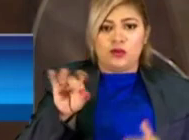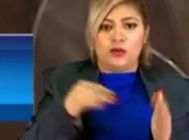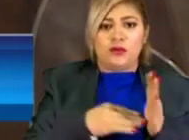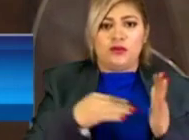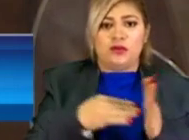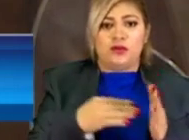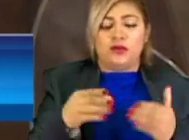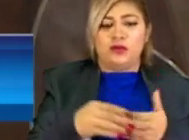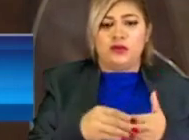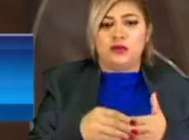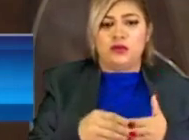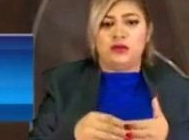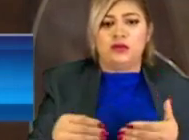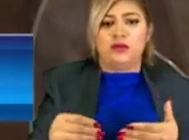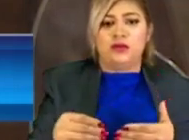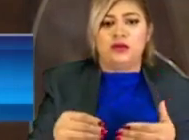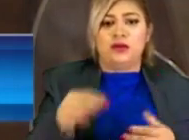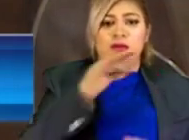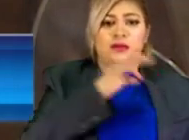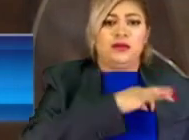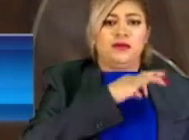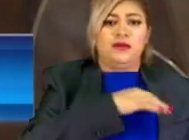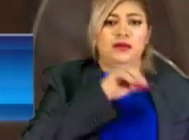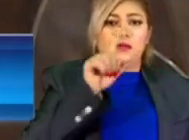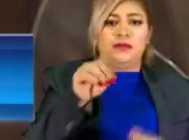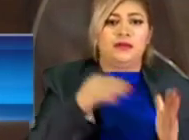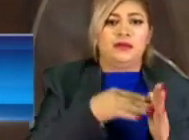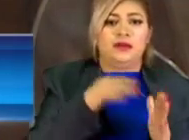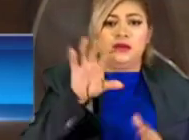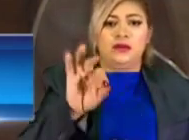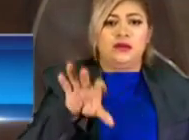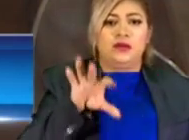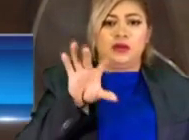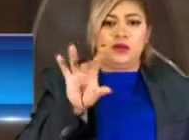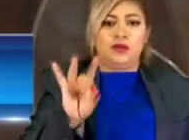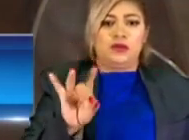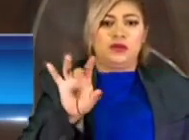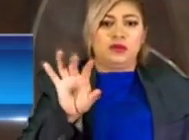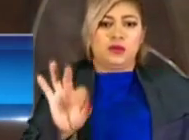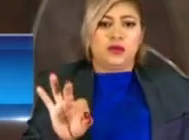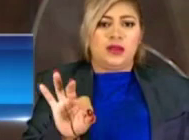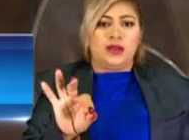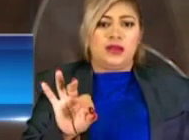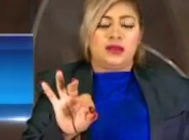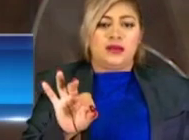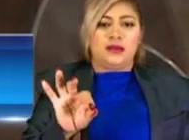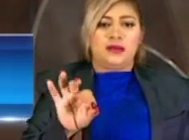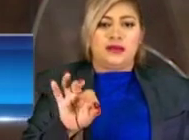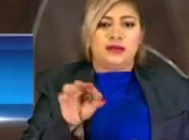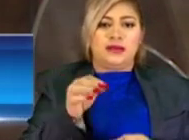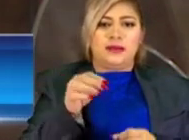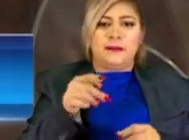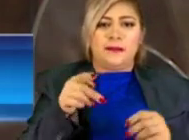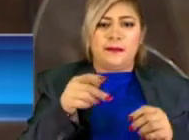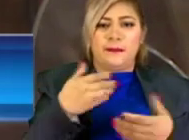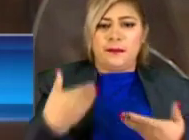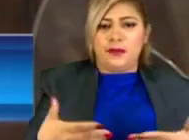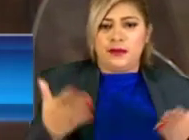balboas, beneficiando a 1.989 emprendedores, de los cuales